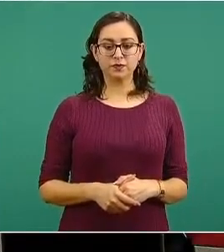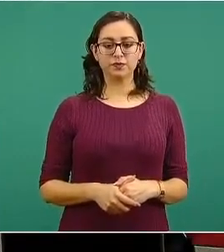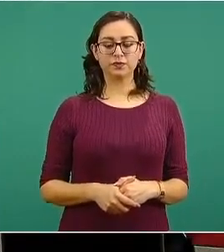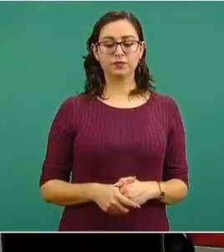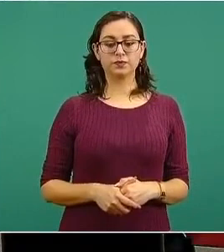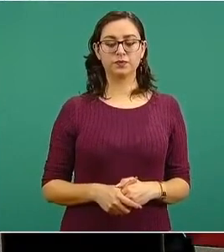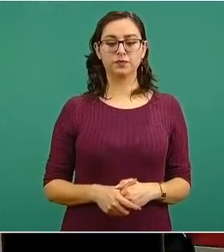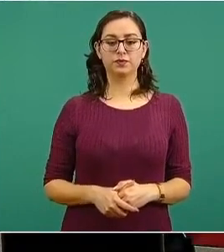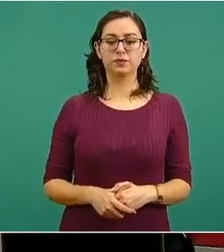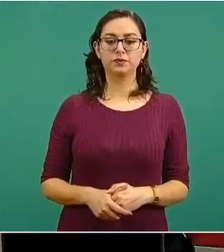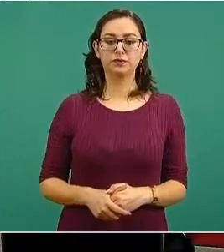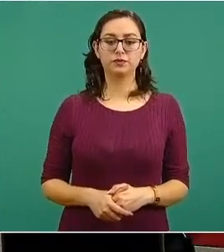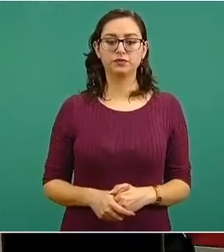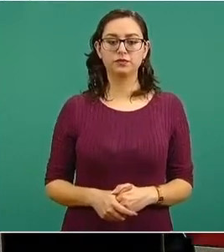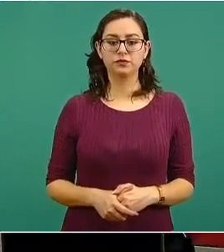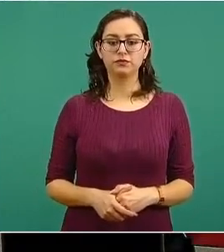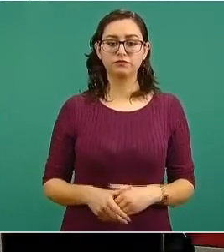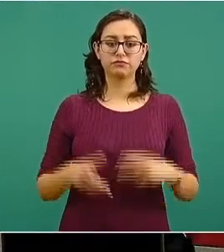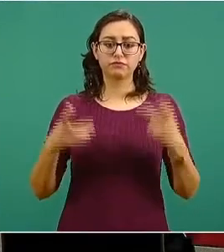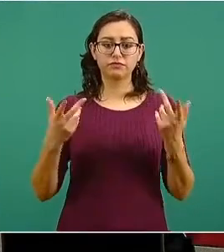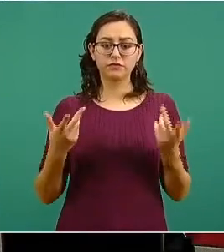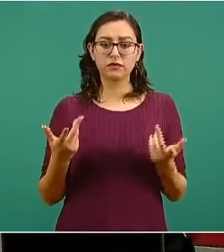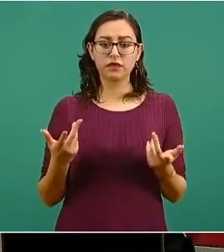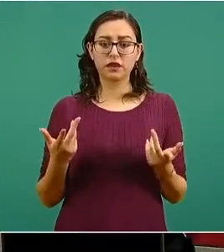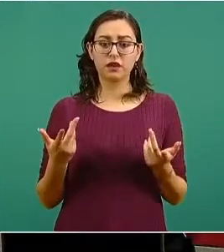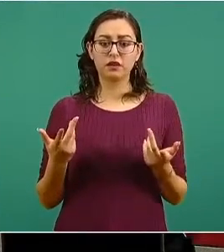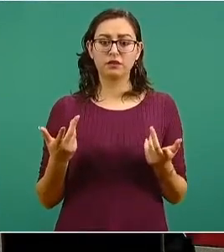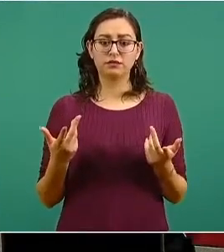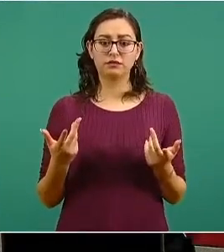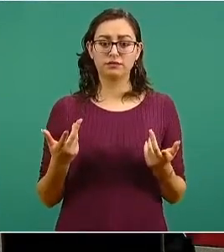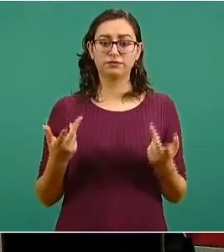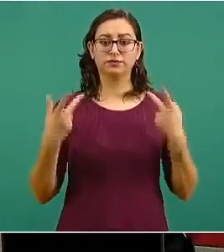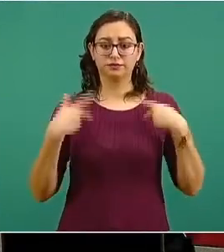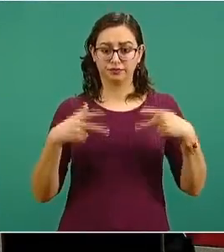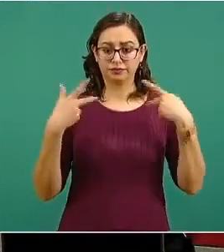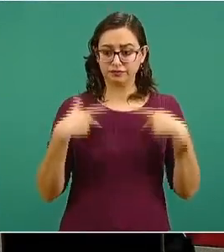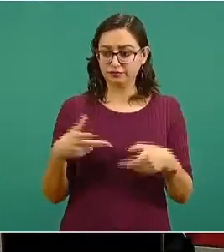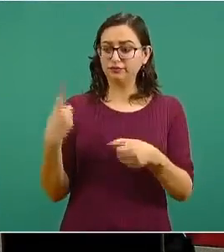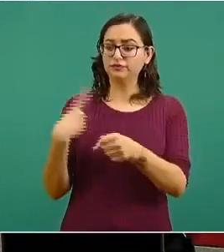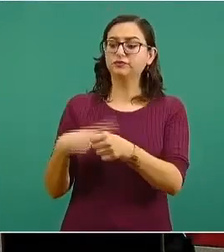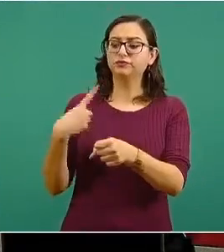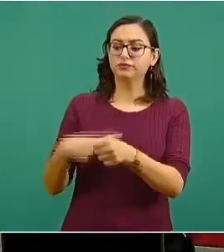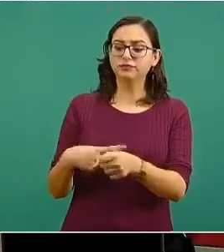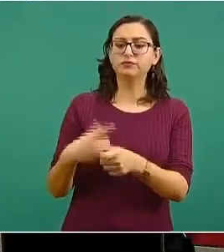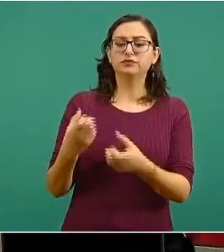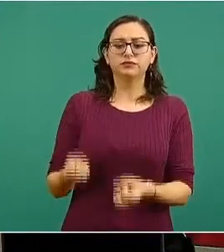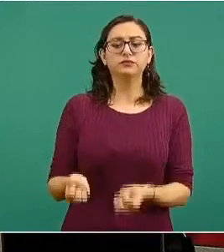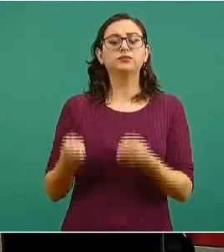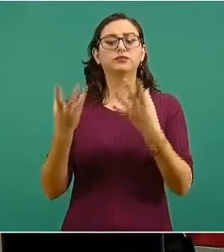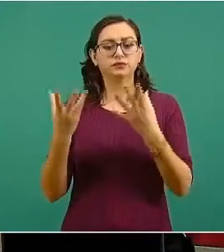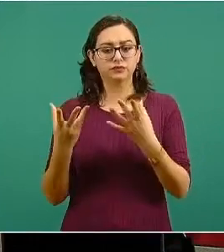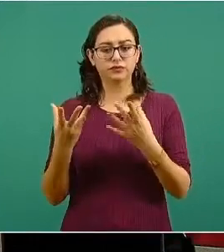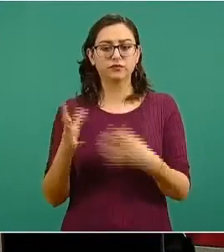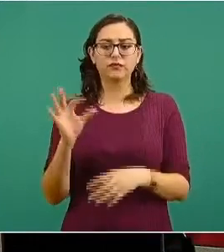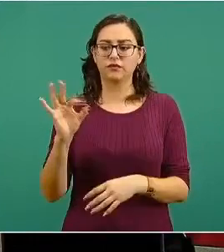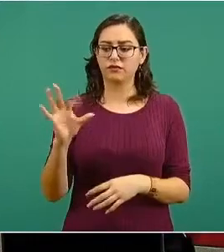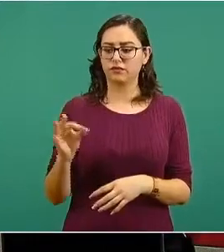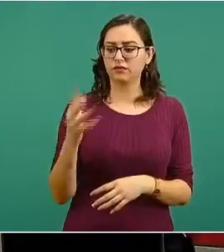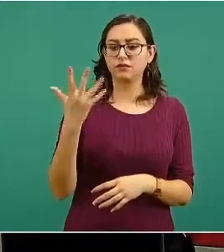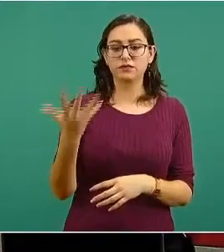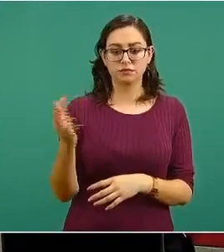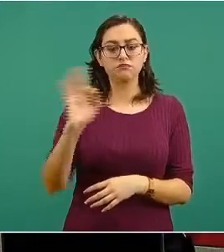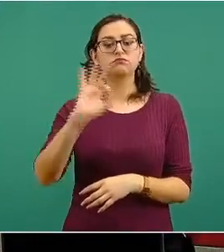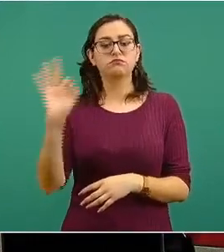La positividad con un incremento también de 2 puntos porcentuales, actualmente se sitúa en el 45%